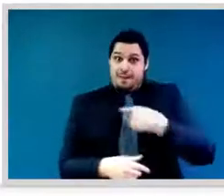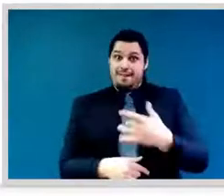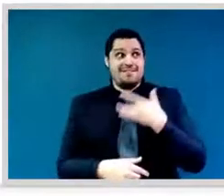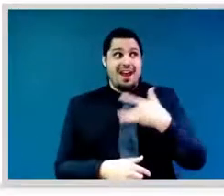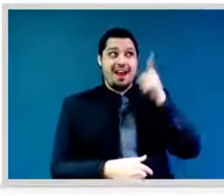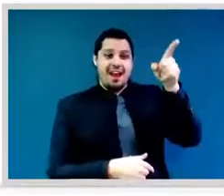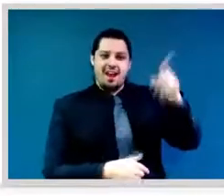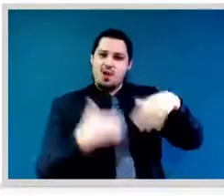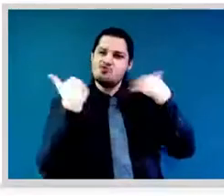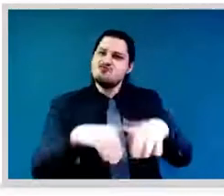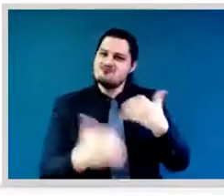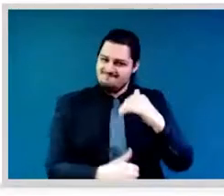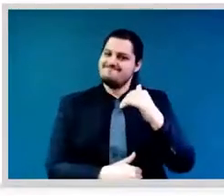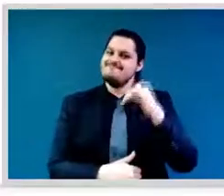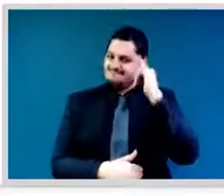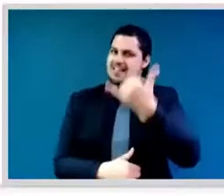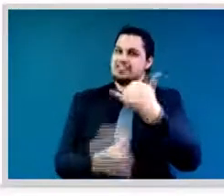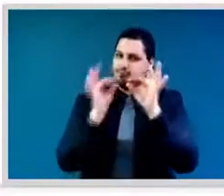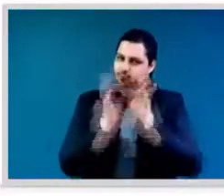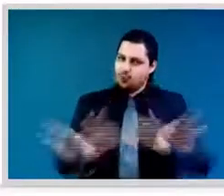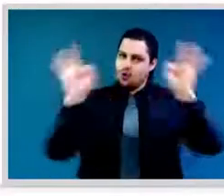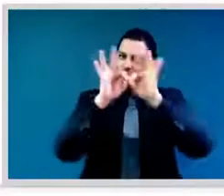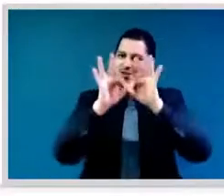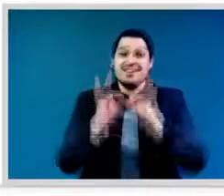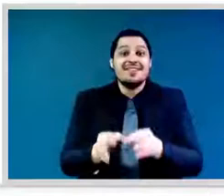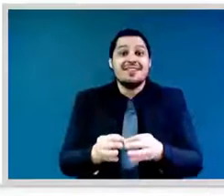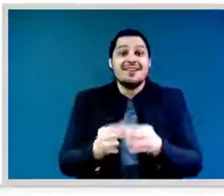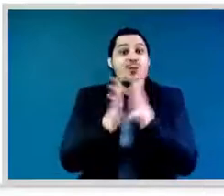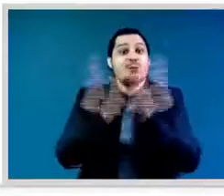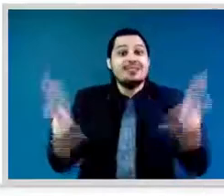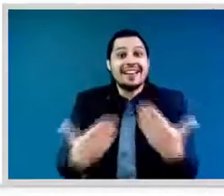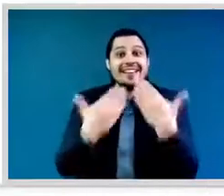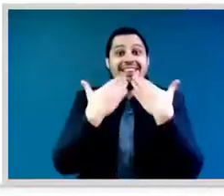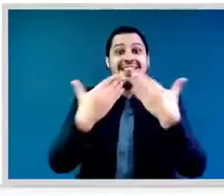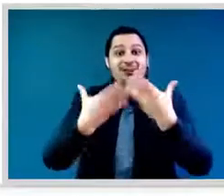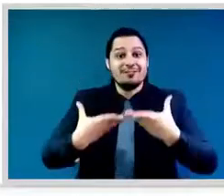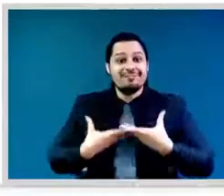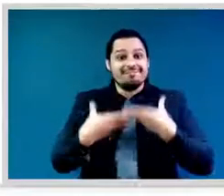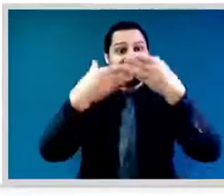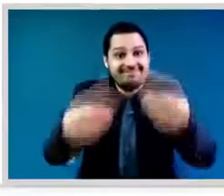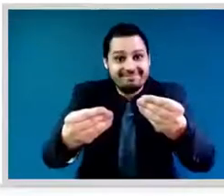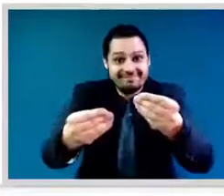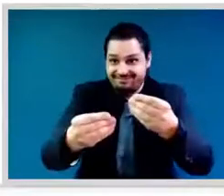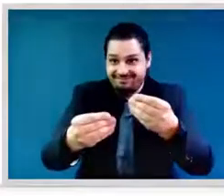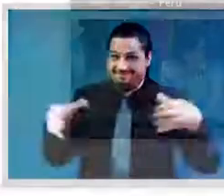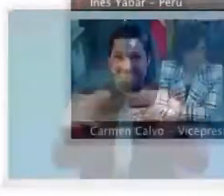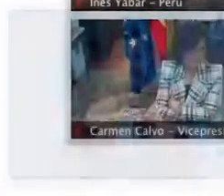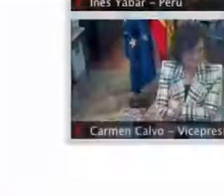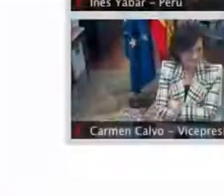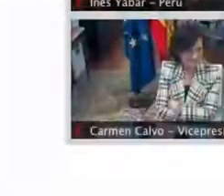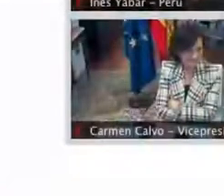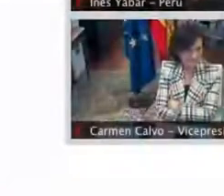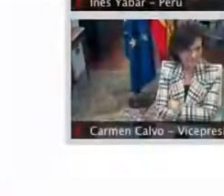gracias por darme la oportunidad de participar en mi experiencia de estos 30 años